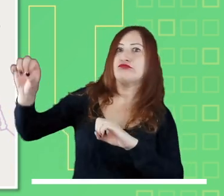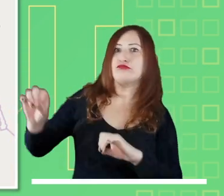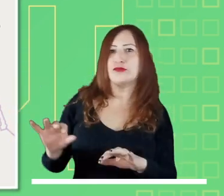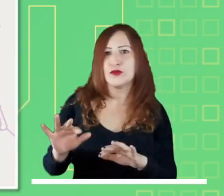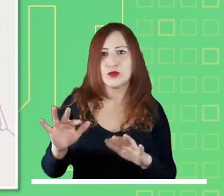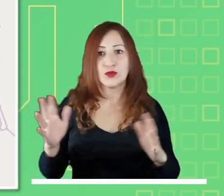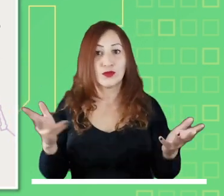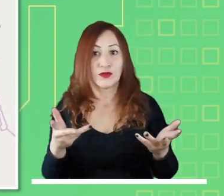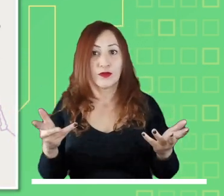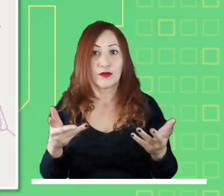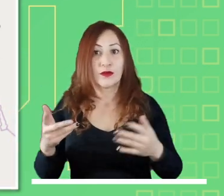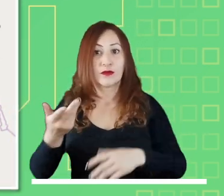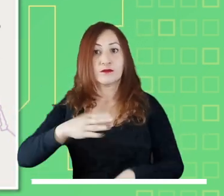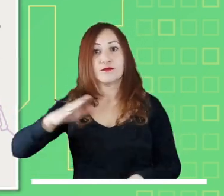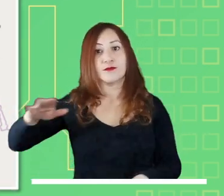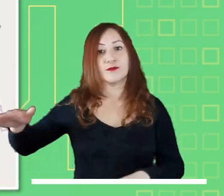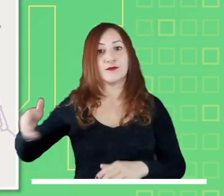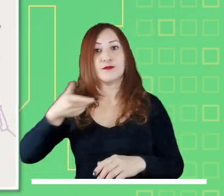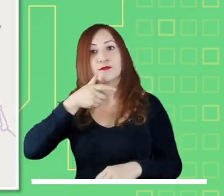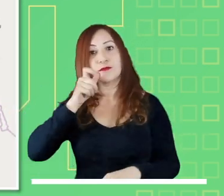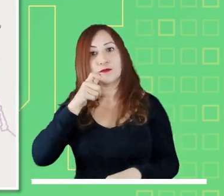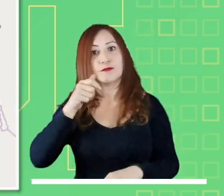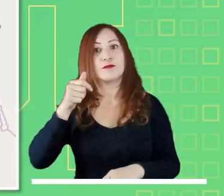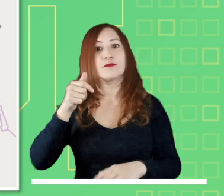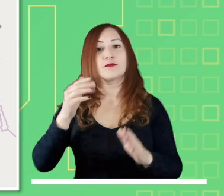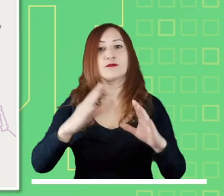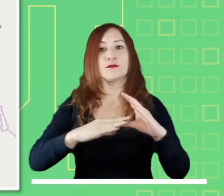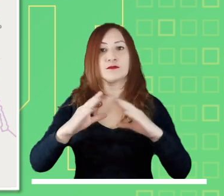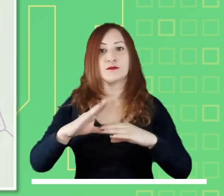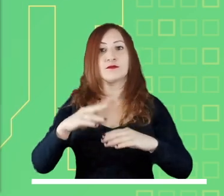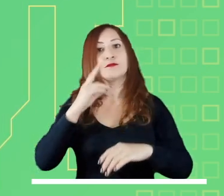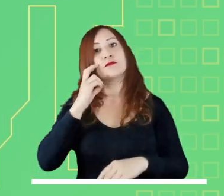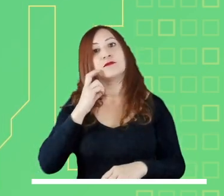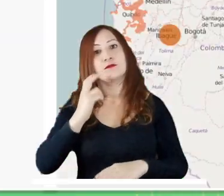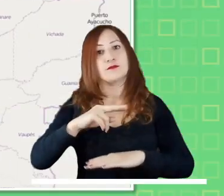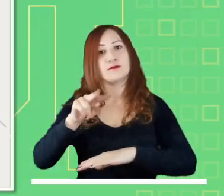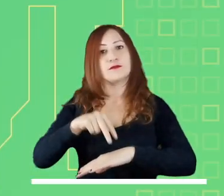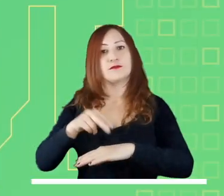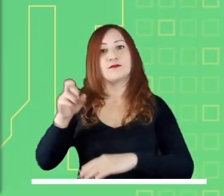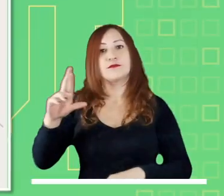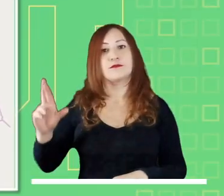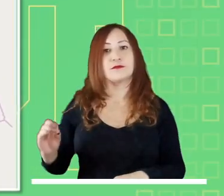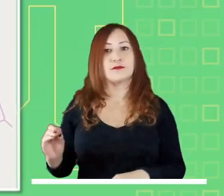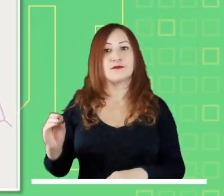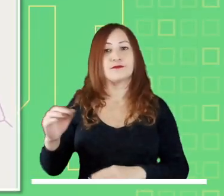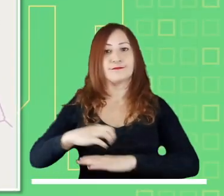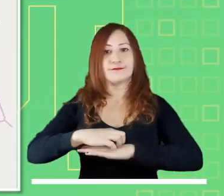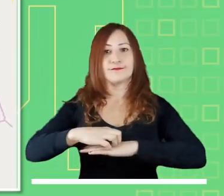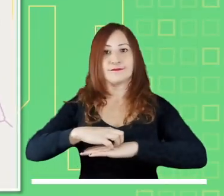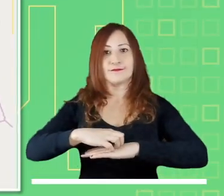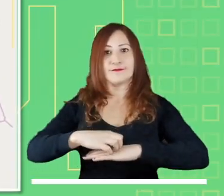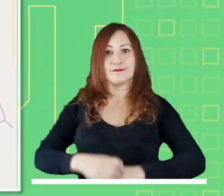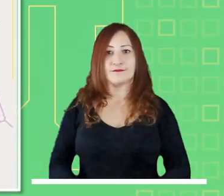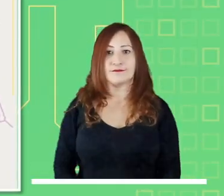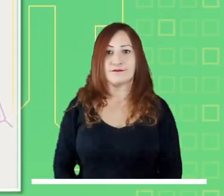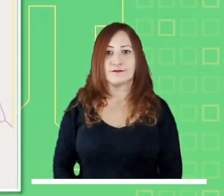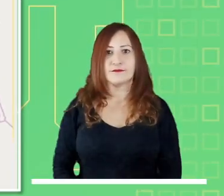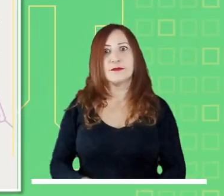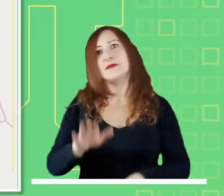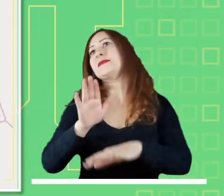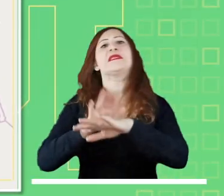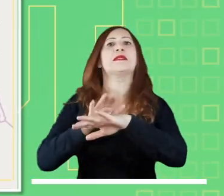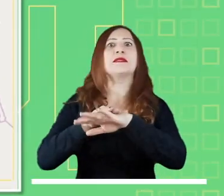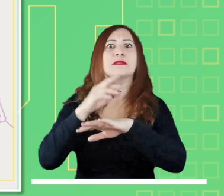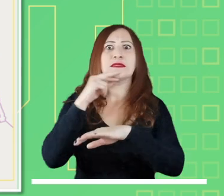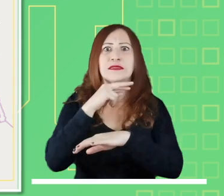Boyacá, Casanare, La Guajira, norte de Santander y Vichada. Alerta naranja por alta probabilidad de ocurrencia de deslizamientos